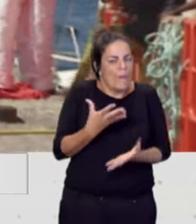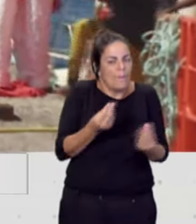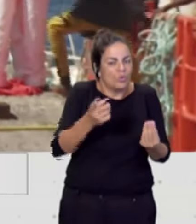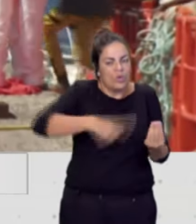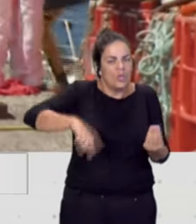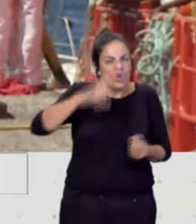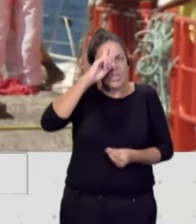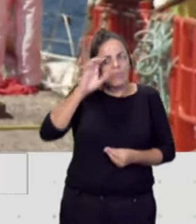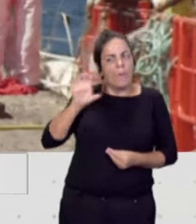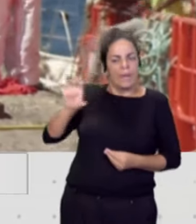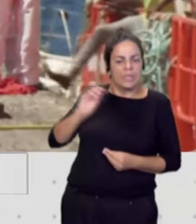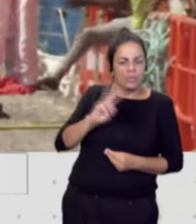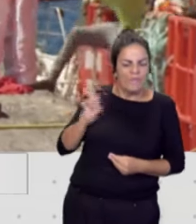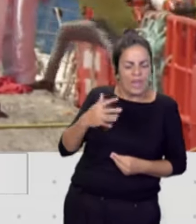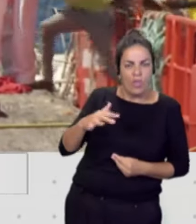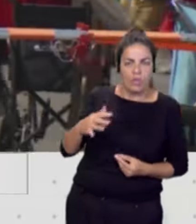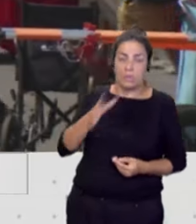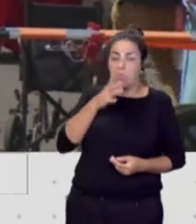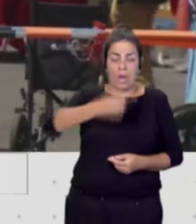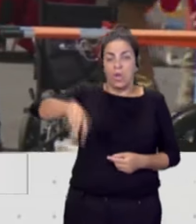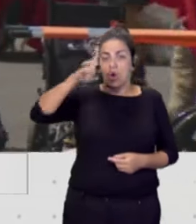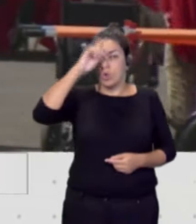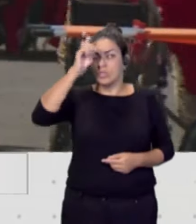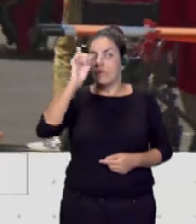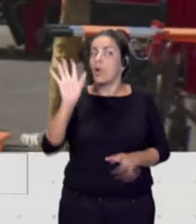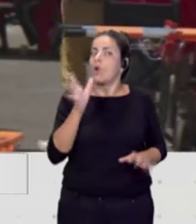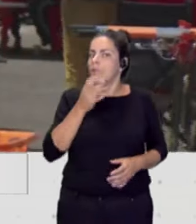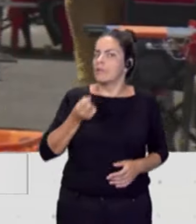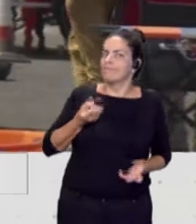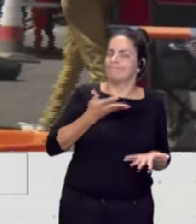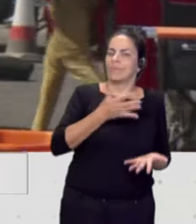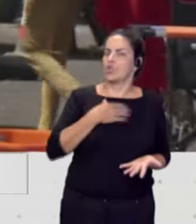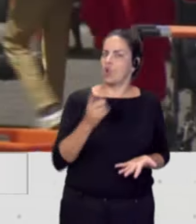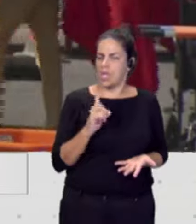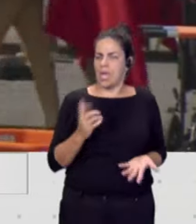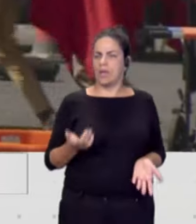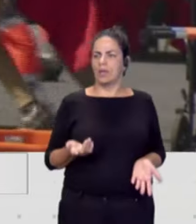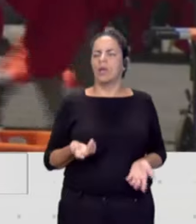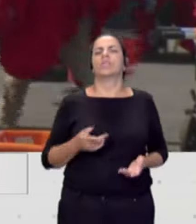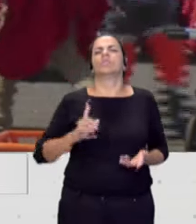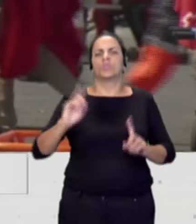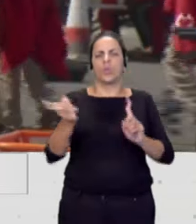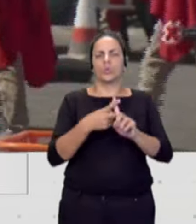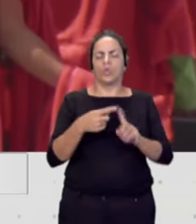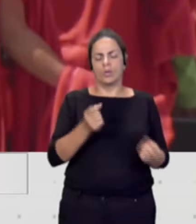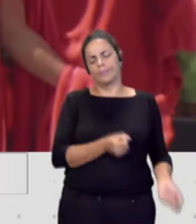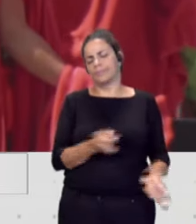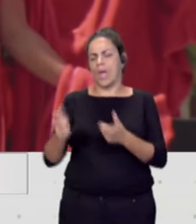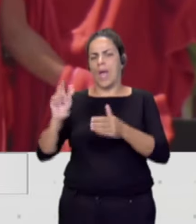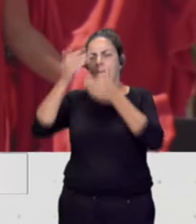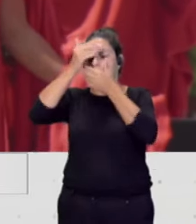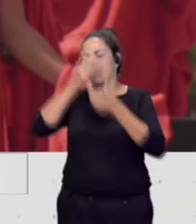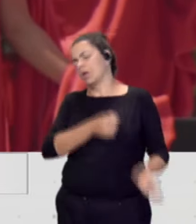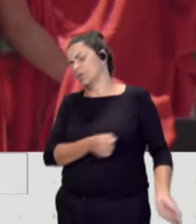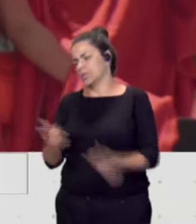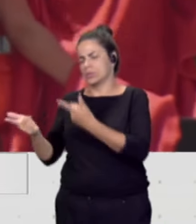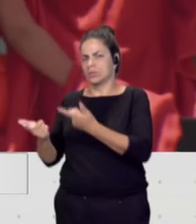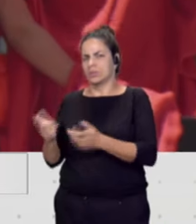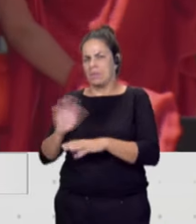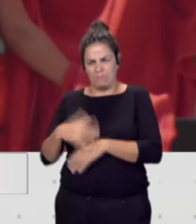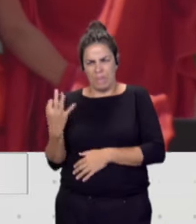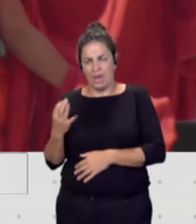es la solución? ¿Meterlos en un avión y mandarlos, yo qué sé, a Marruecos? ¿A que qué? ¿A que mueran allí? ¿A que los maltraten allí? ¿A que los